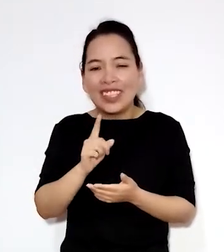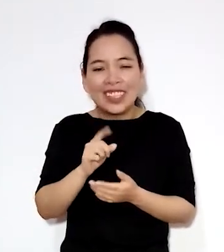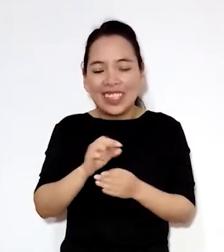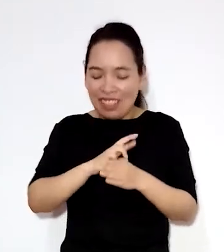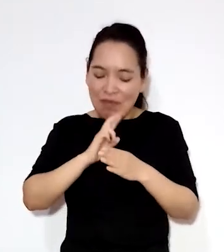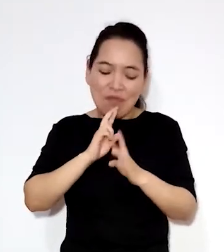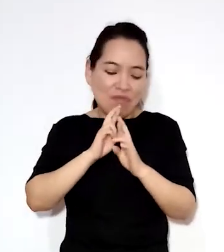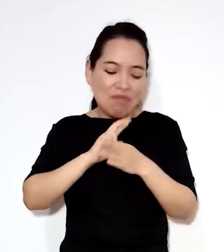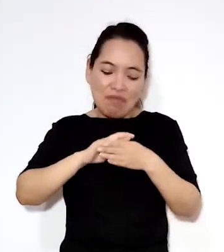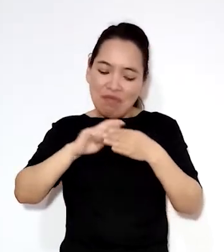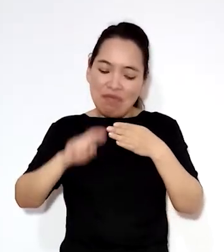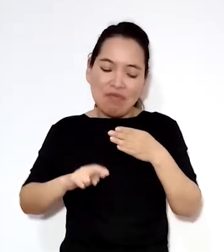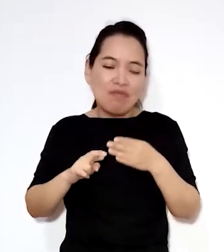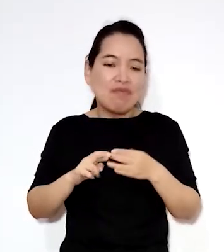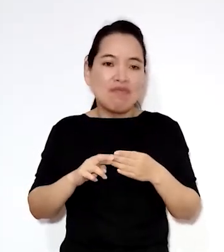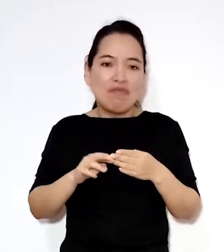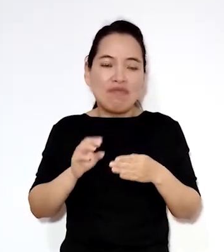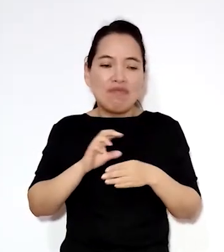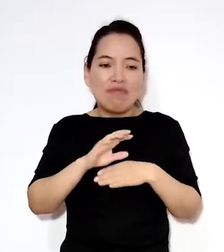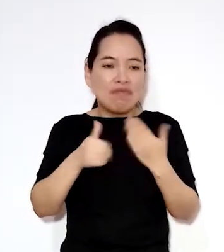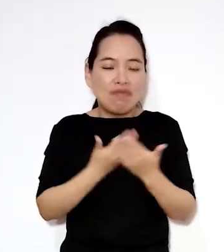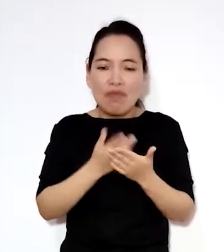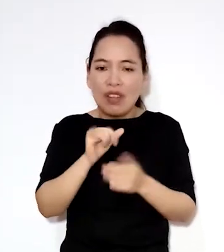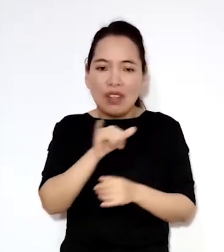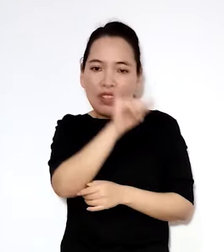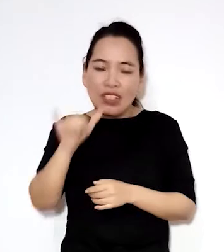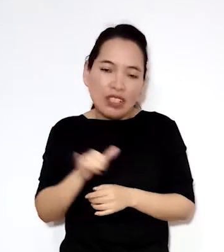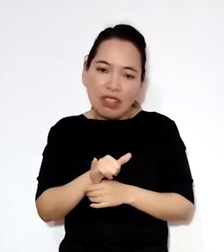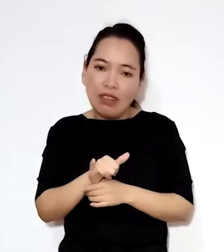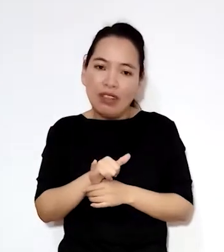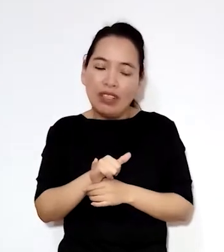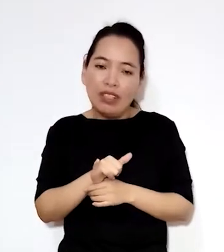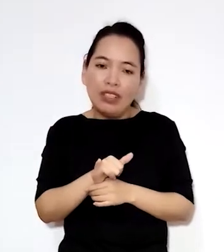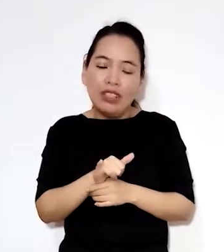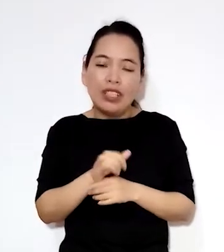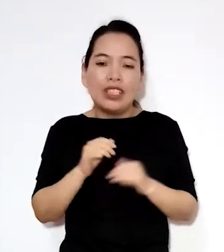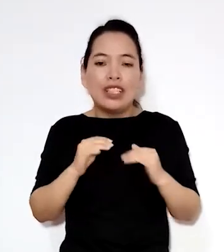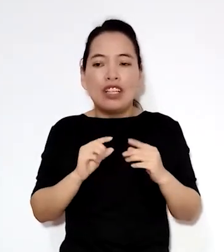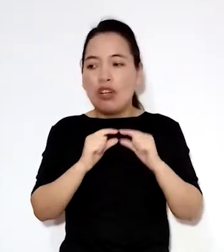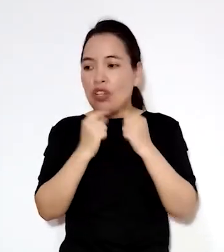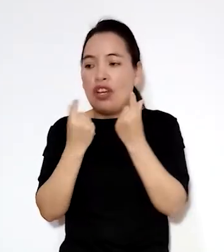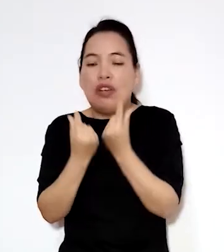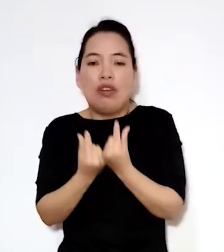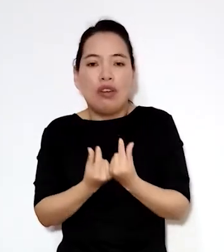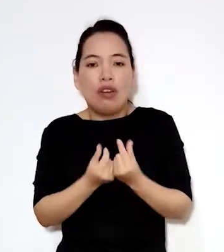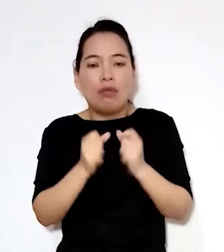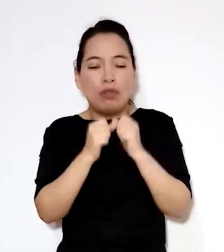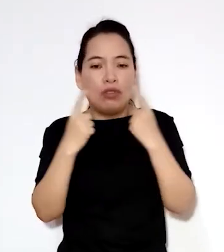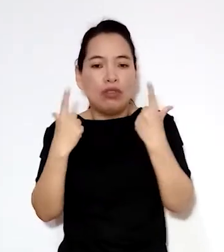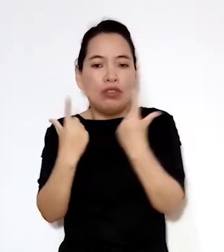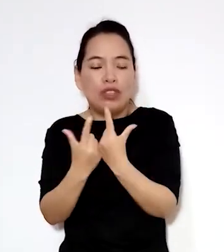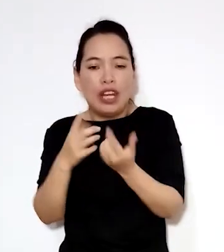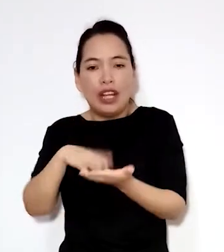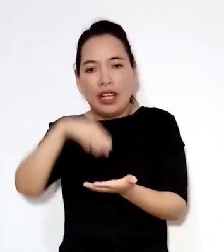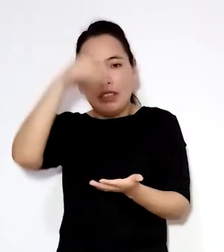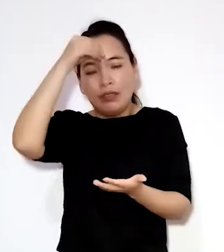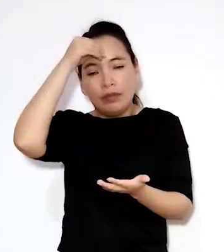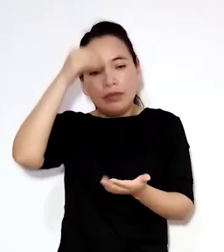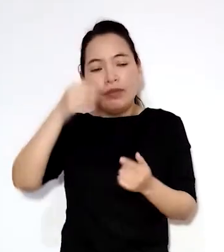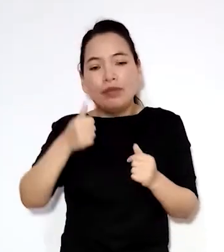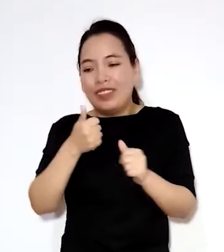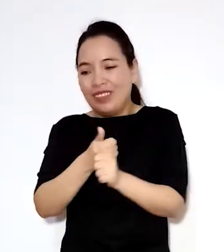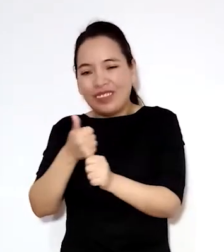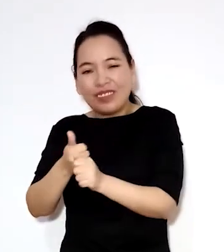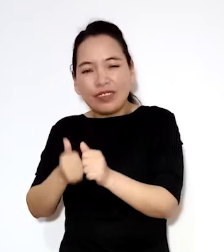el aprendizaje a distancia, que también puede facilitar el acceso para muchas personas con discapacidad, no es una solución para todos y